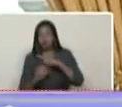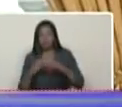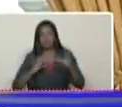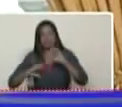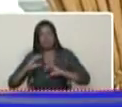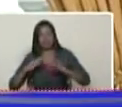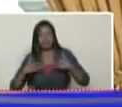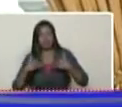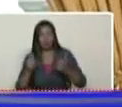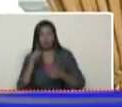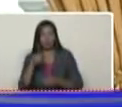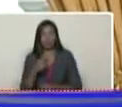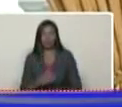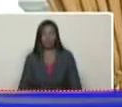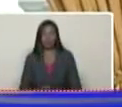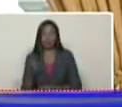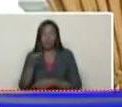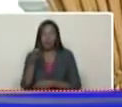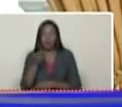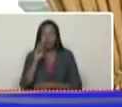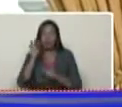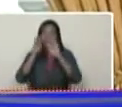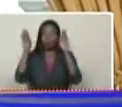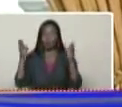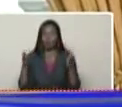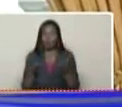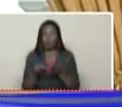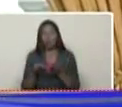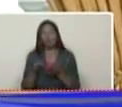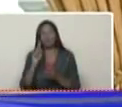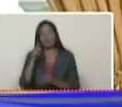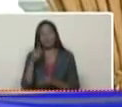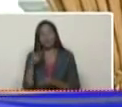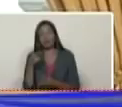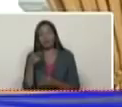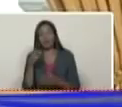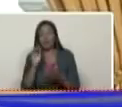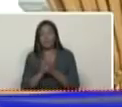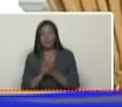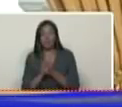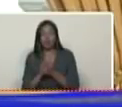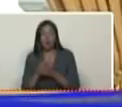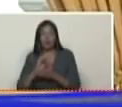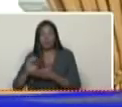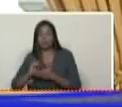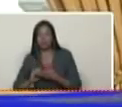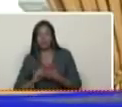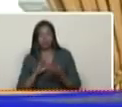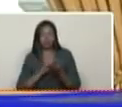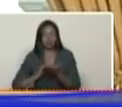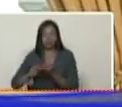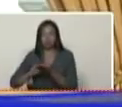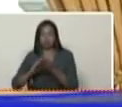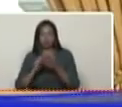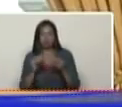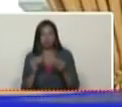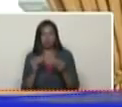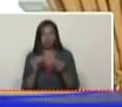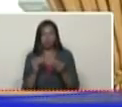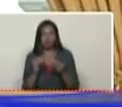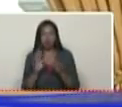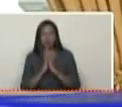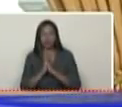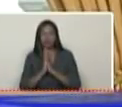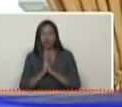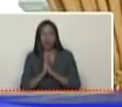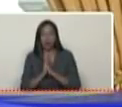salud. Busquemos en el mundo la ayuda de nuestros amigos estratégicos para resolver todos esos equipos. Yo quiero estar, vicepresidenta